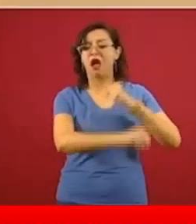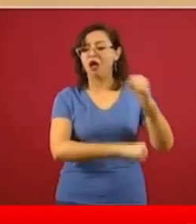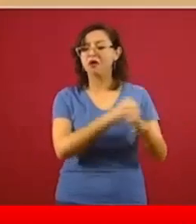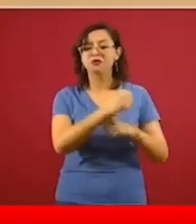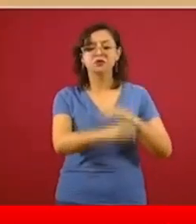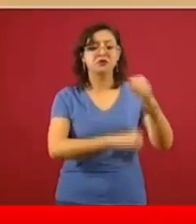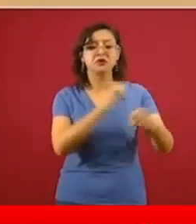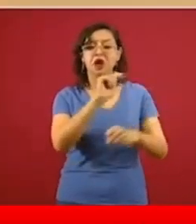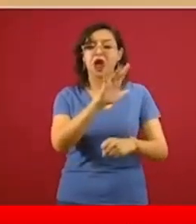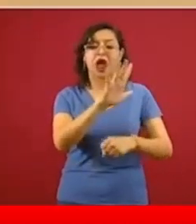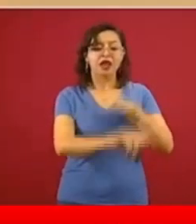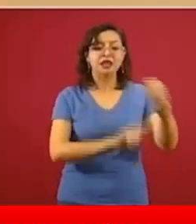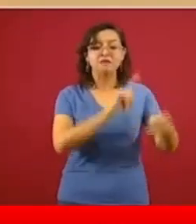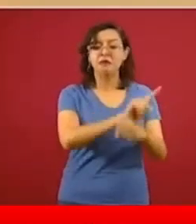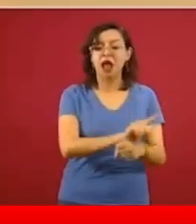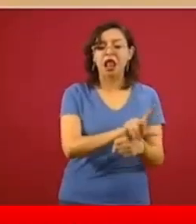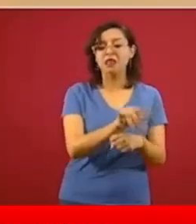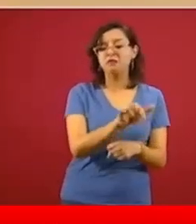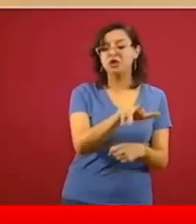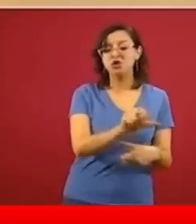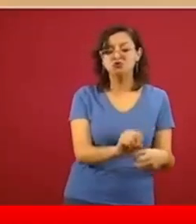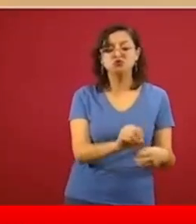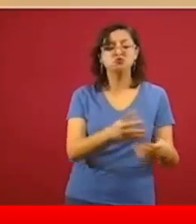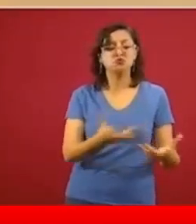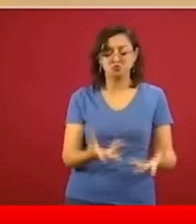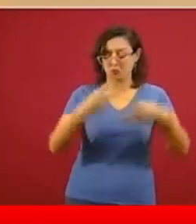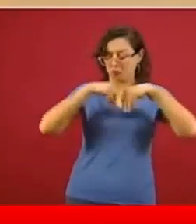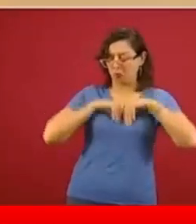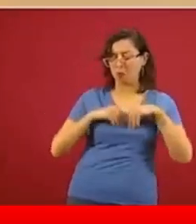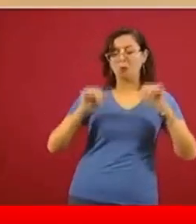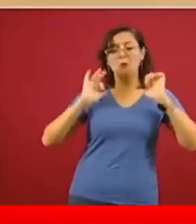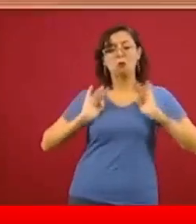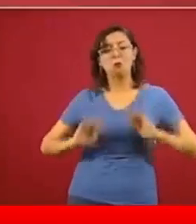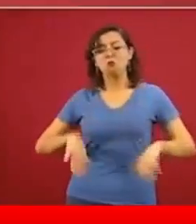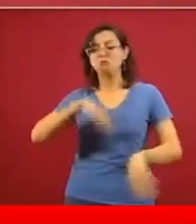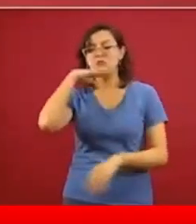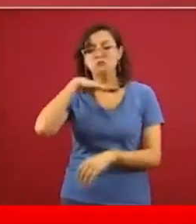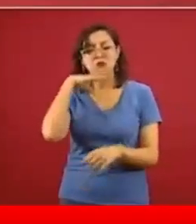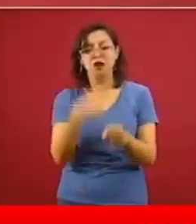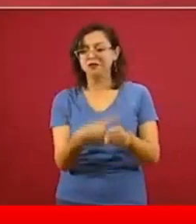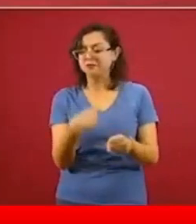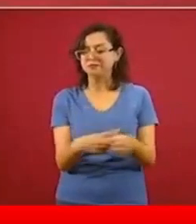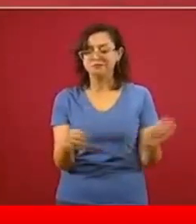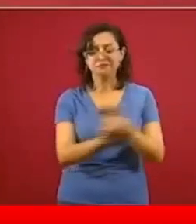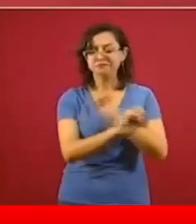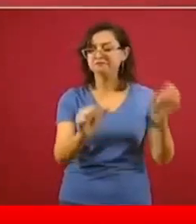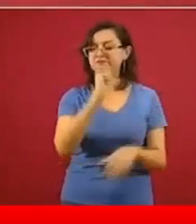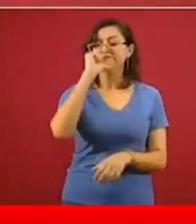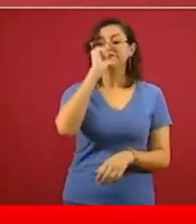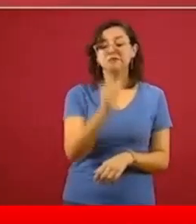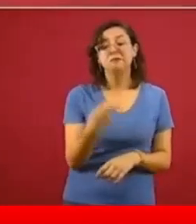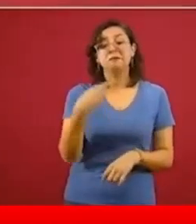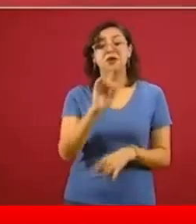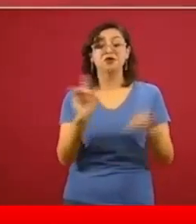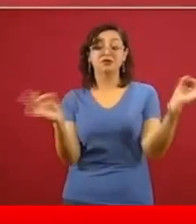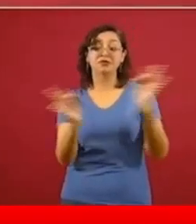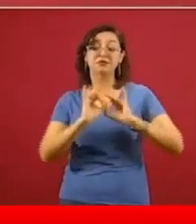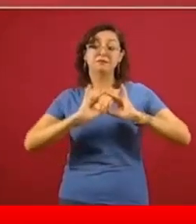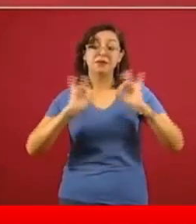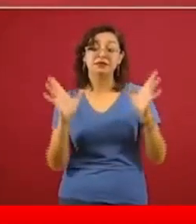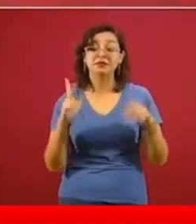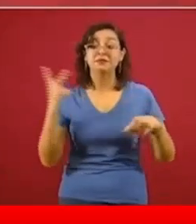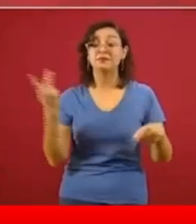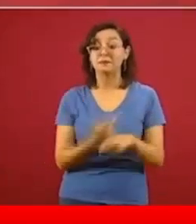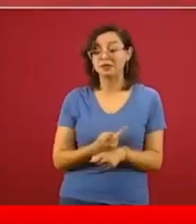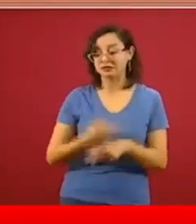acostumbraron el virus a los animales y los animales al virus y a la mayoría de estos animales no les causa enfermedad un buen día pasa que los humanos